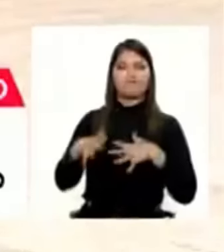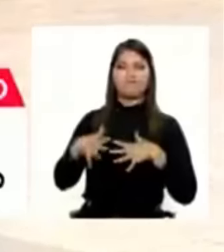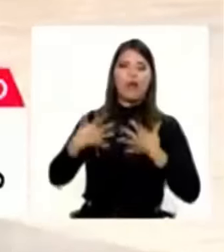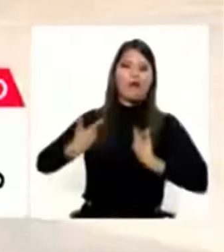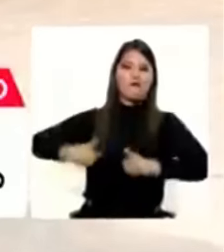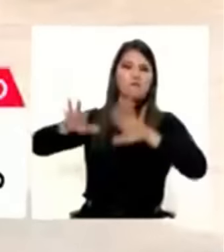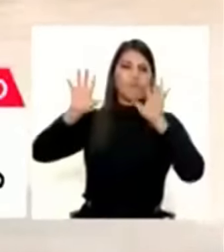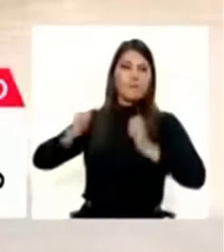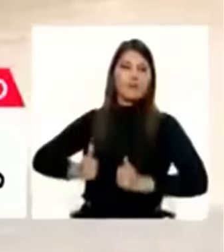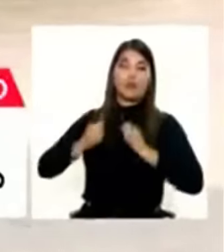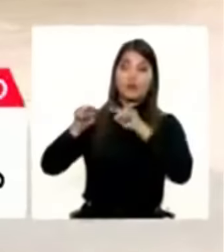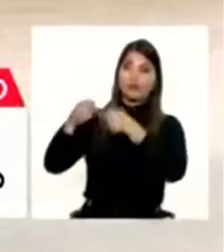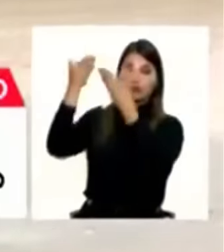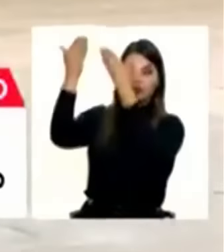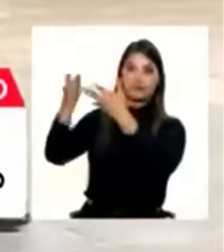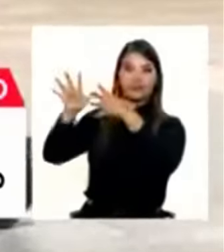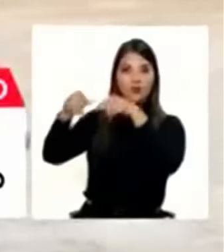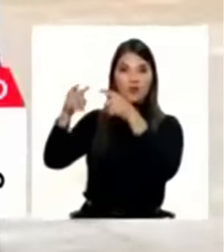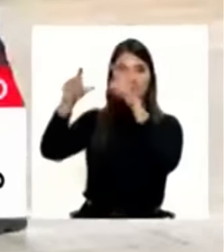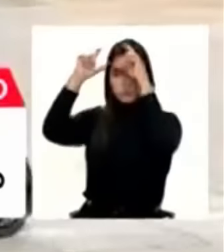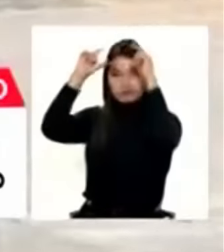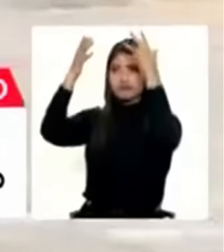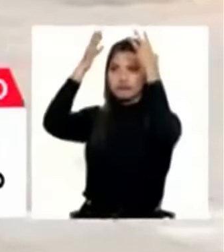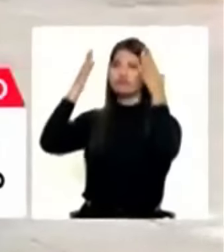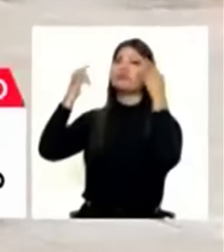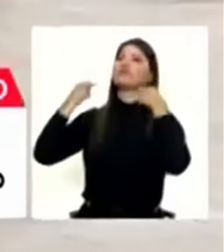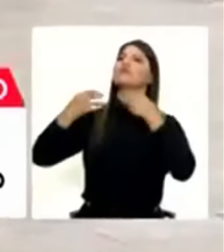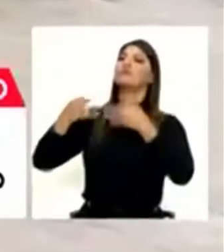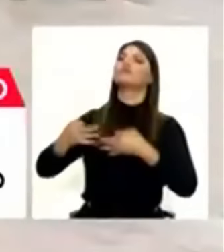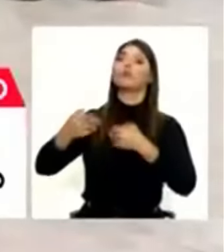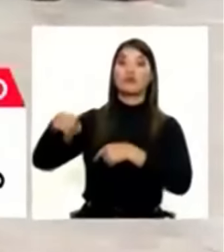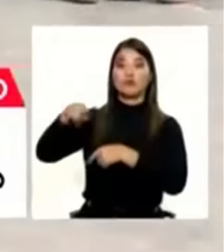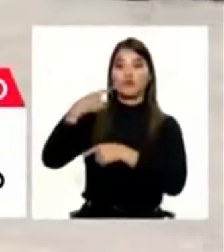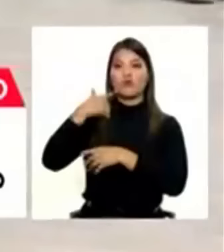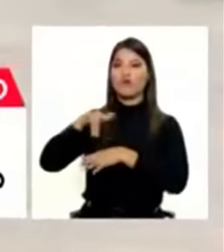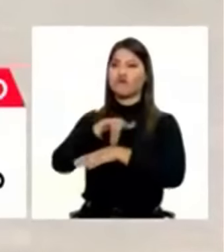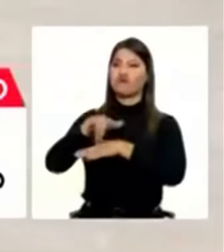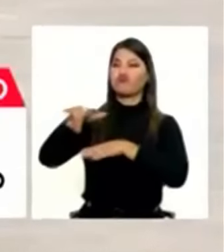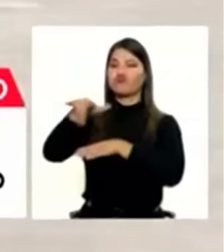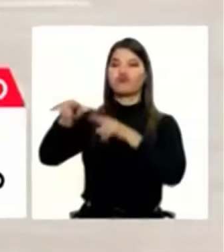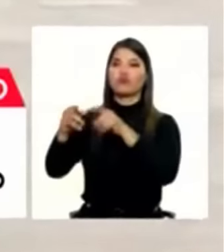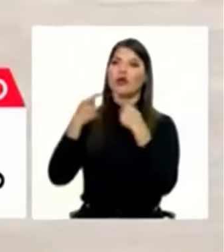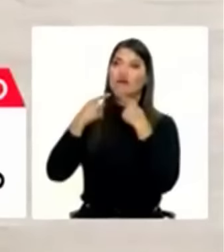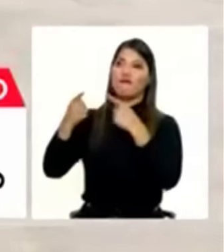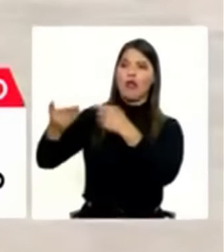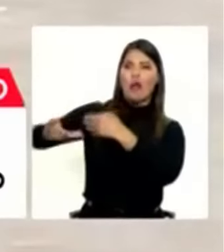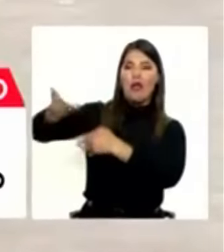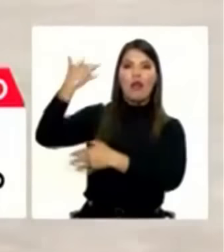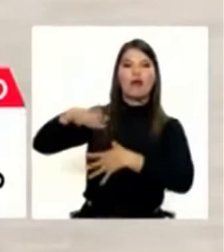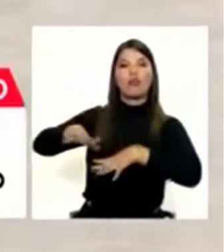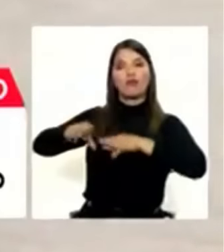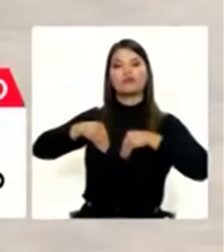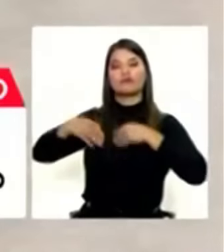gran capitán José Abelardo Quiñones, quien se convirtió en uno de los héroes de nuestro